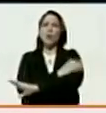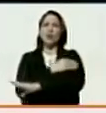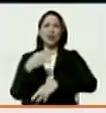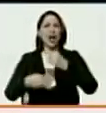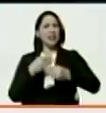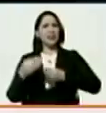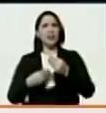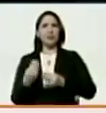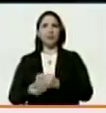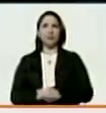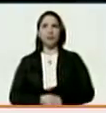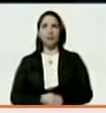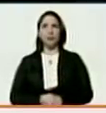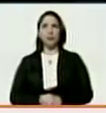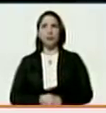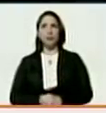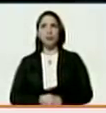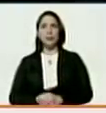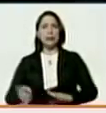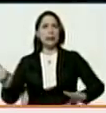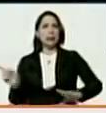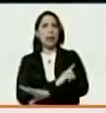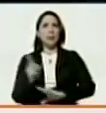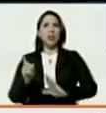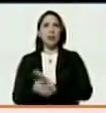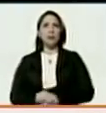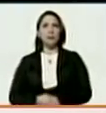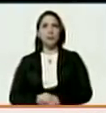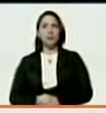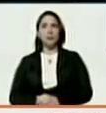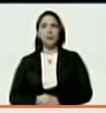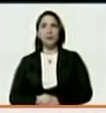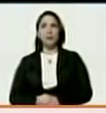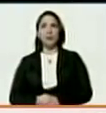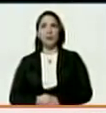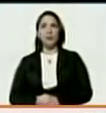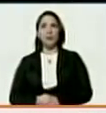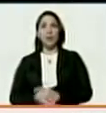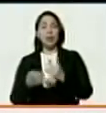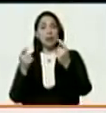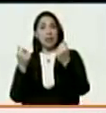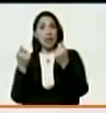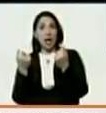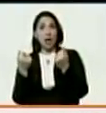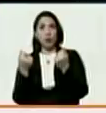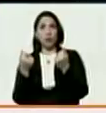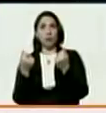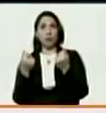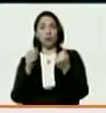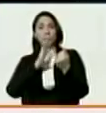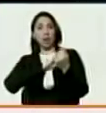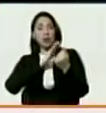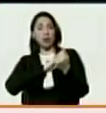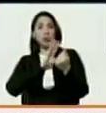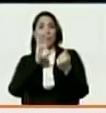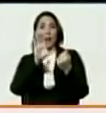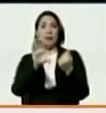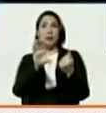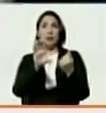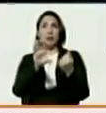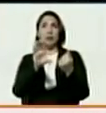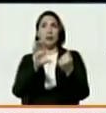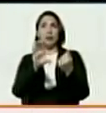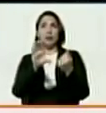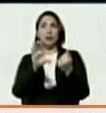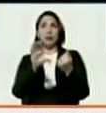hacerse de manera rápida con fondos, con dineros que o pertenezcan a la República o les